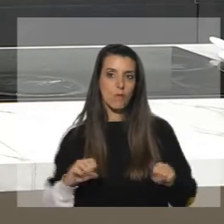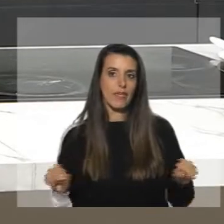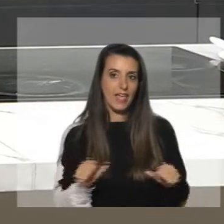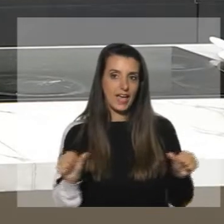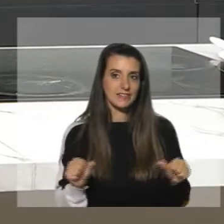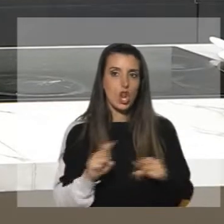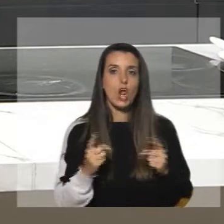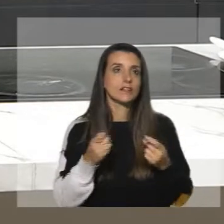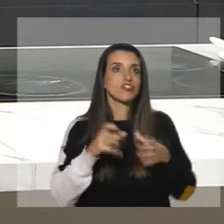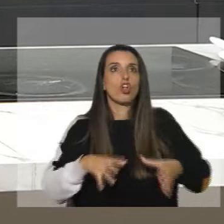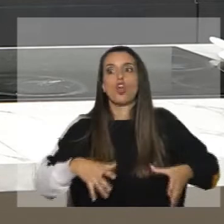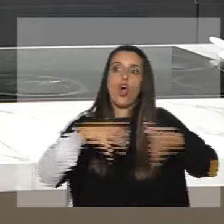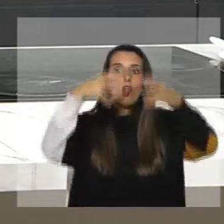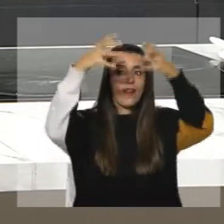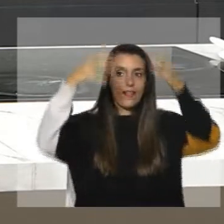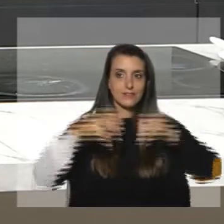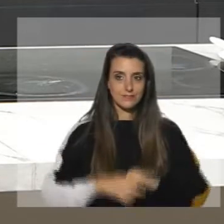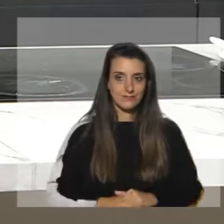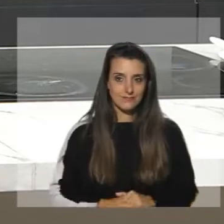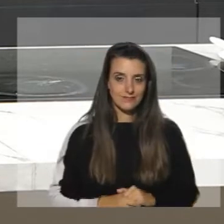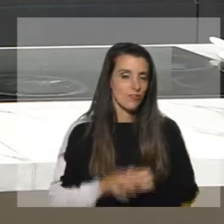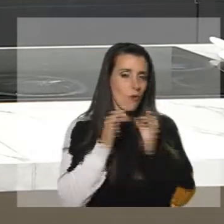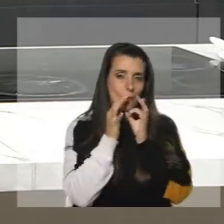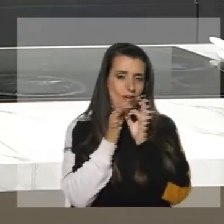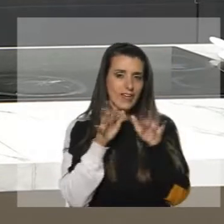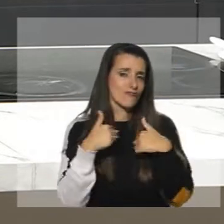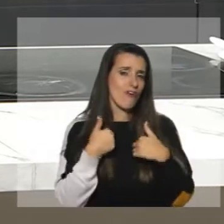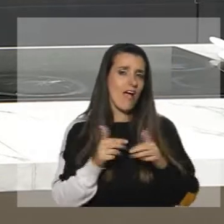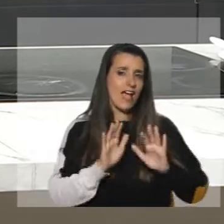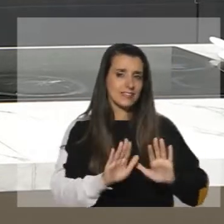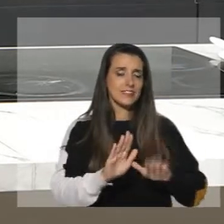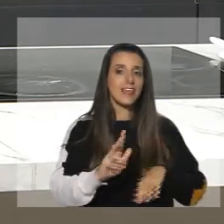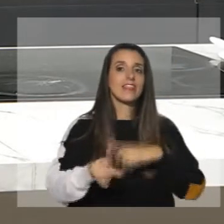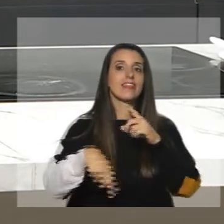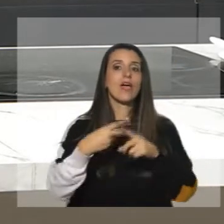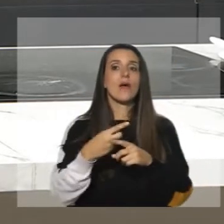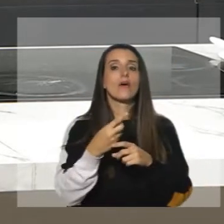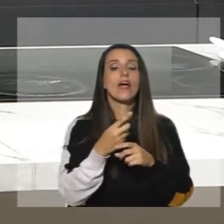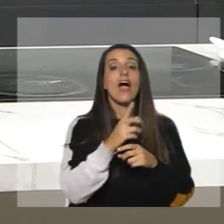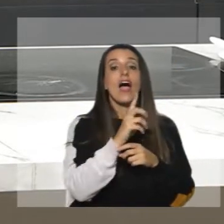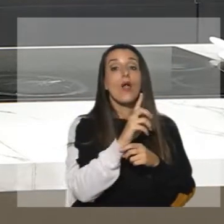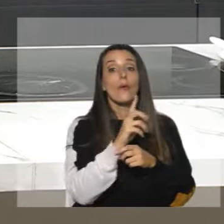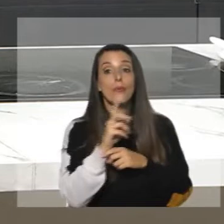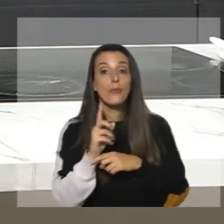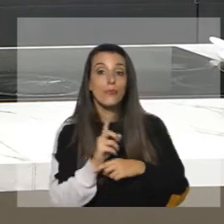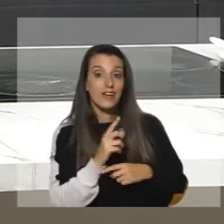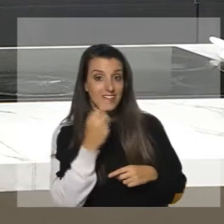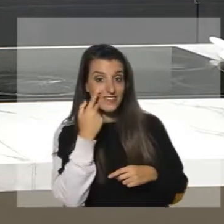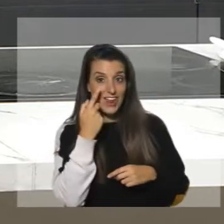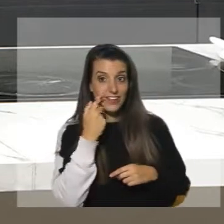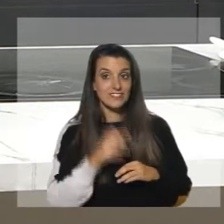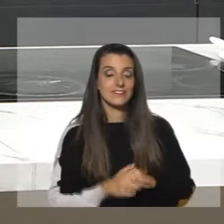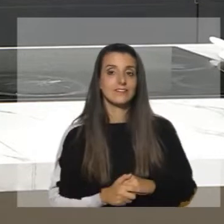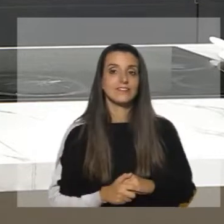Exactamente, perfecto. No hacer tan torre para arriba. Como quieran. ¿Está? Como ustedes bien. Quieran. Yo lo hice así y después les voy a poner las velitas. Es un Tetris, ¿vieron?